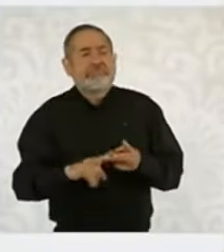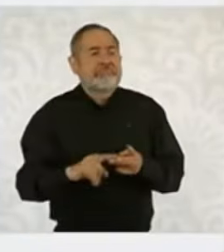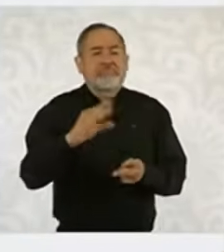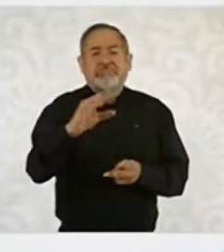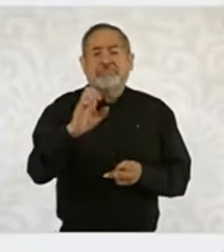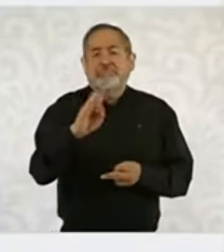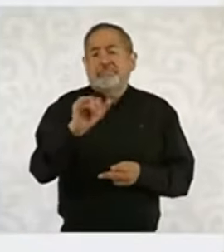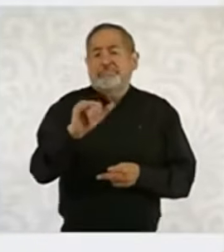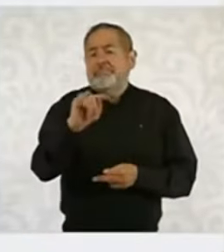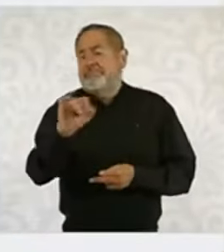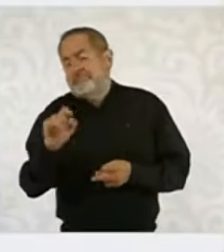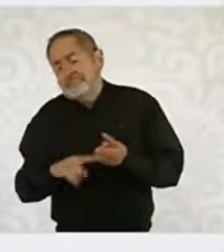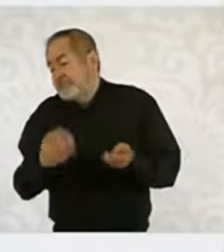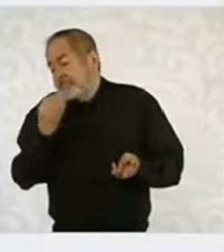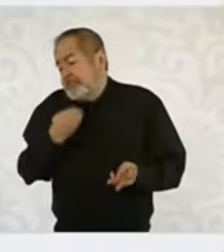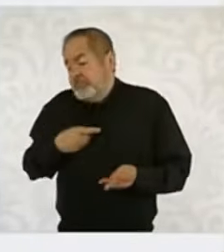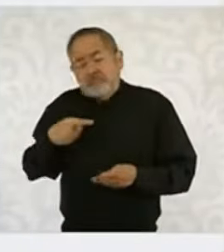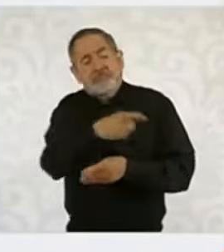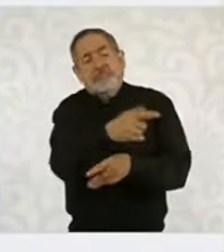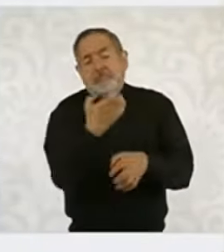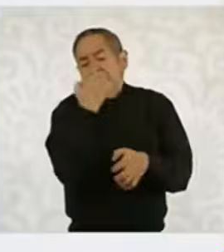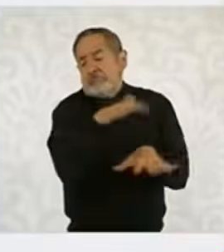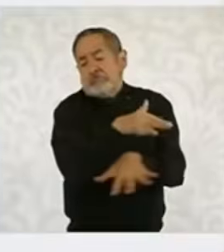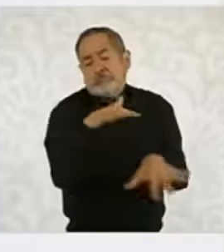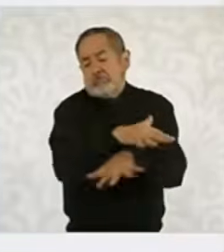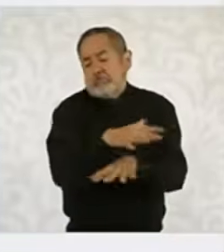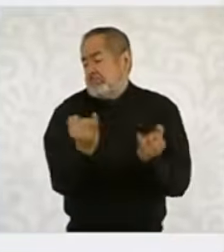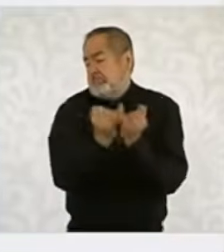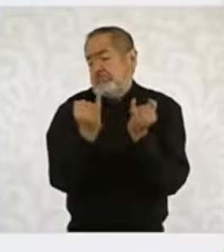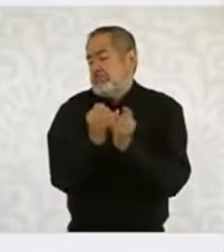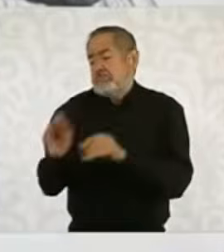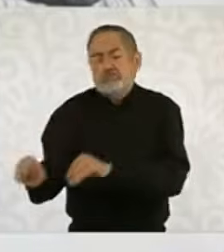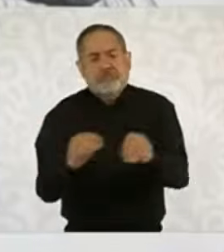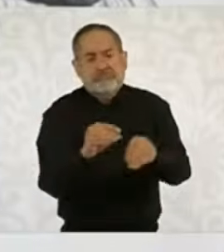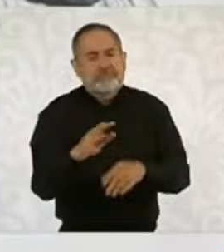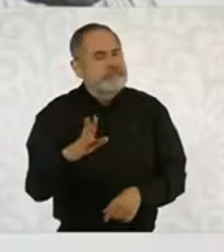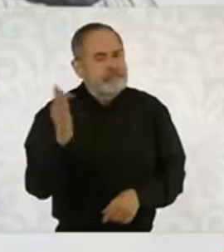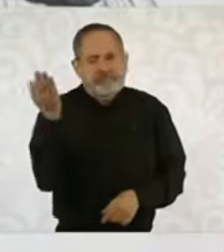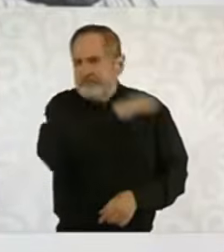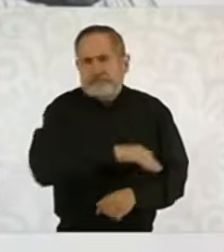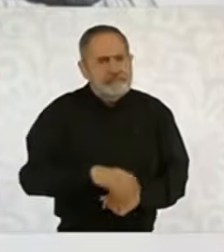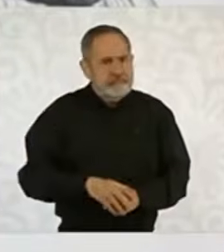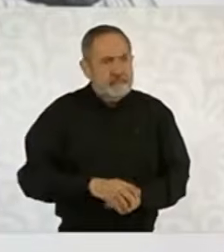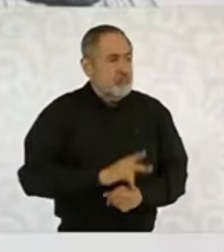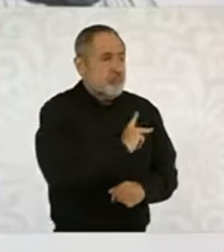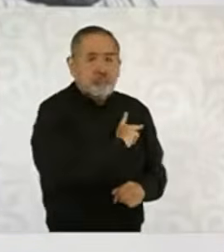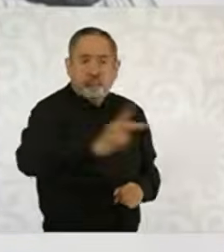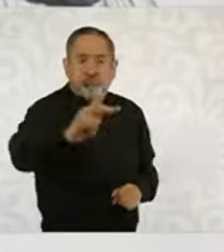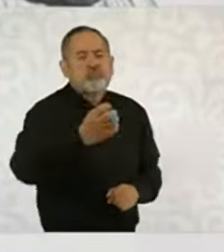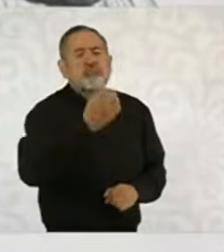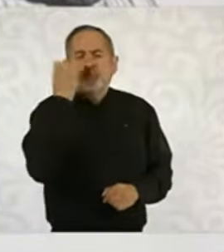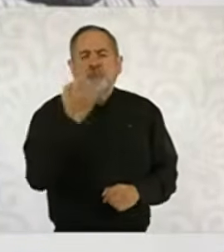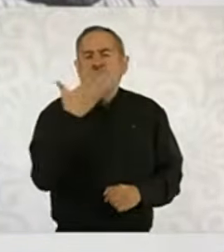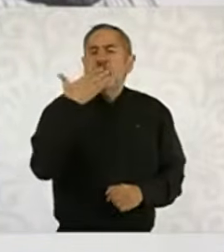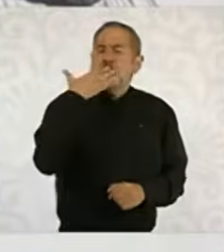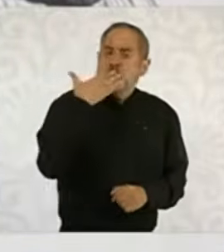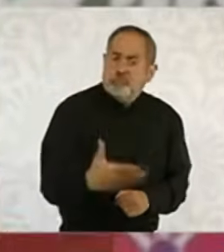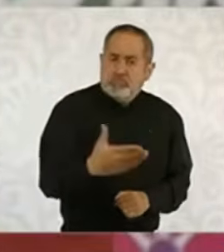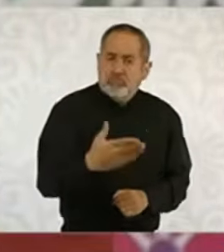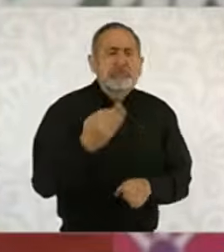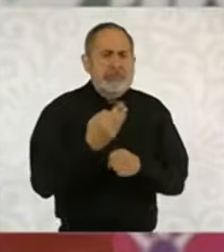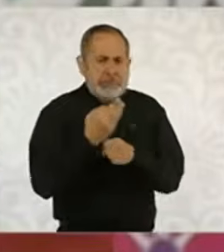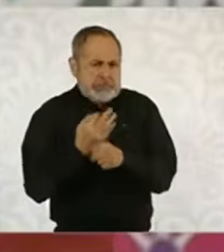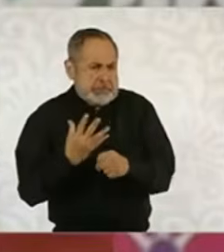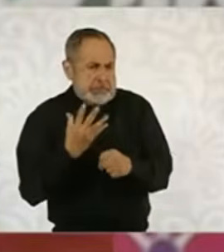no son buenas escuelas, pues es falso. Todas las escuelas son buenas y estamos mejorándolas. Ahora les platico cómo las